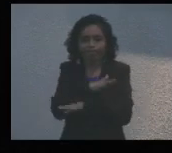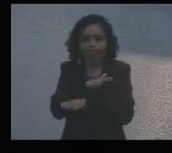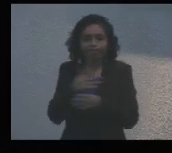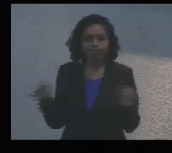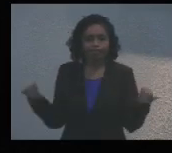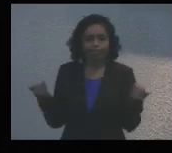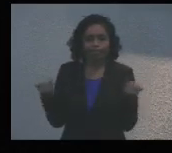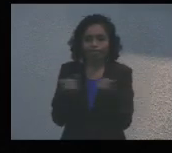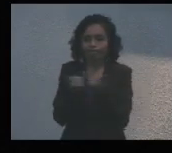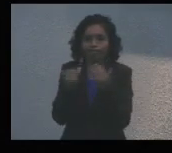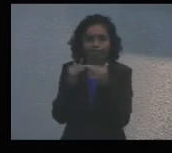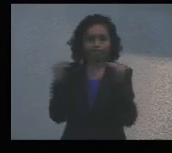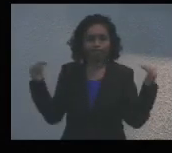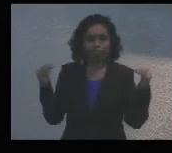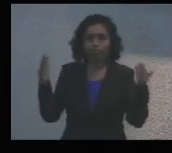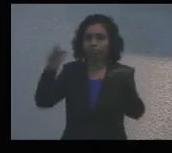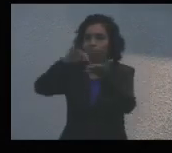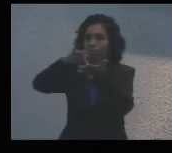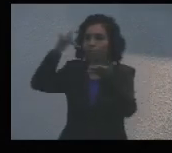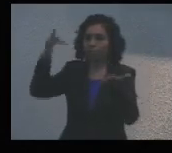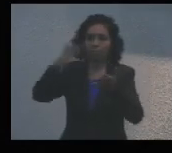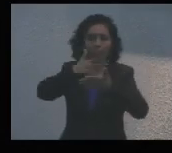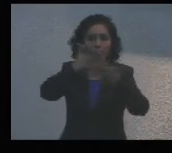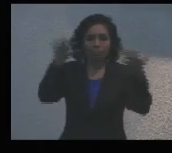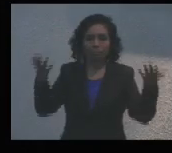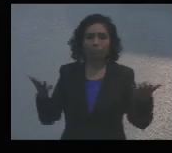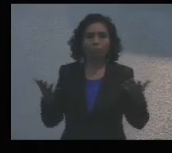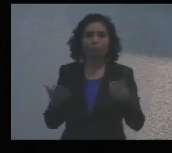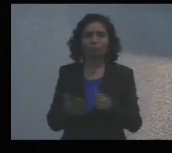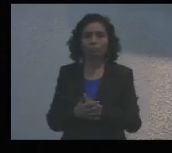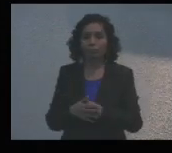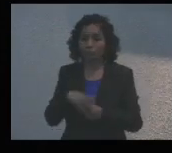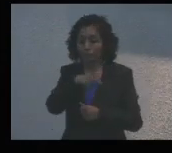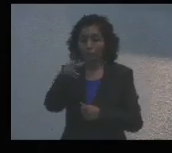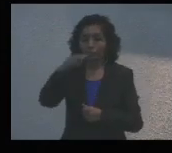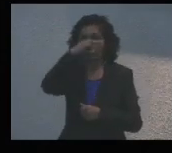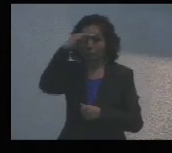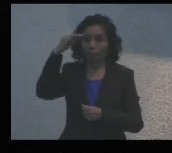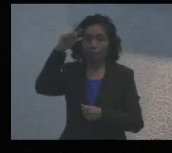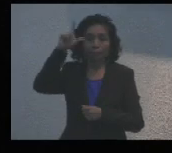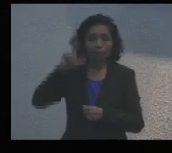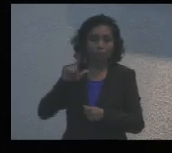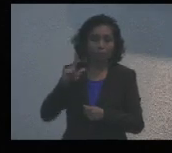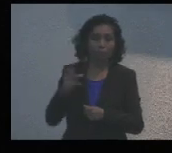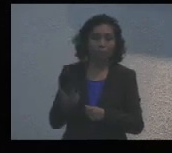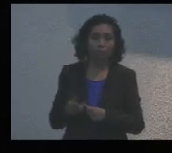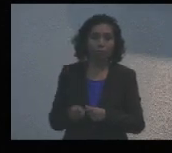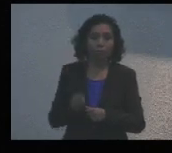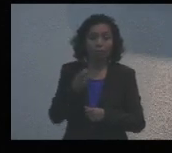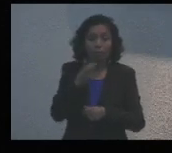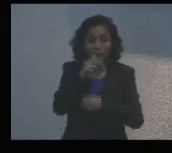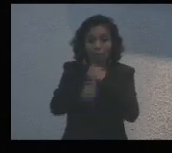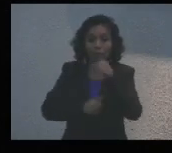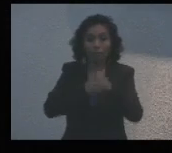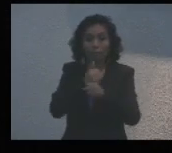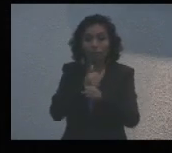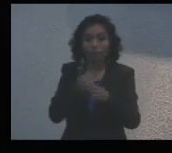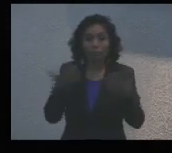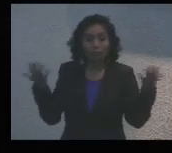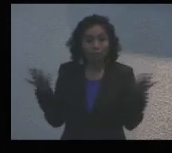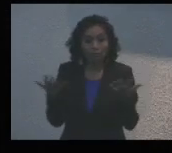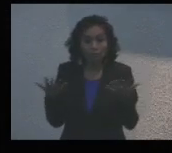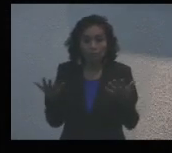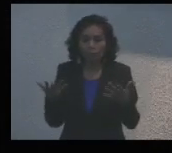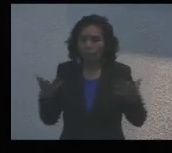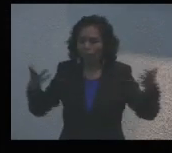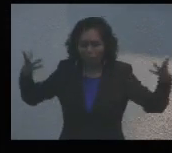que aportar. Gracias a la voluntad insistente de la gobernadora Mara Lezama, en este año se ha establecido una nueva